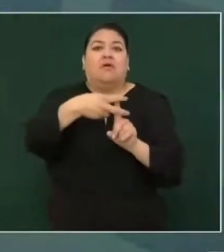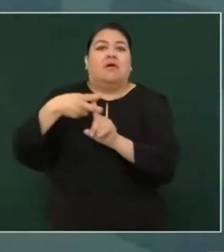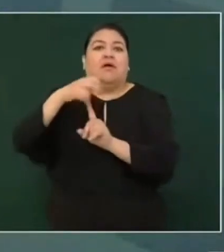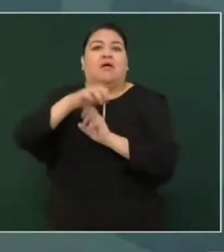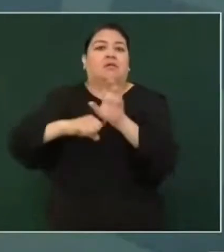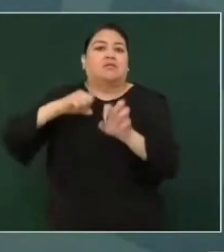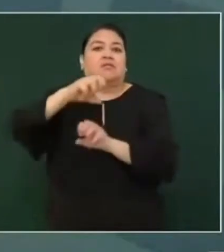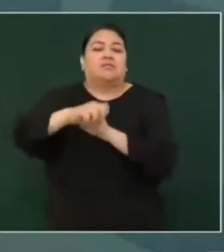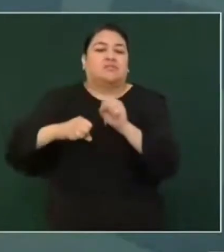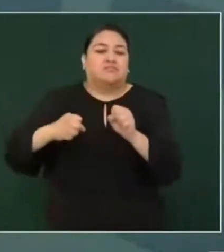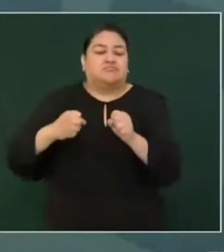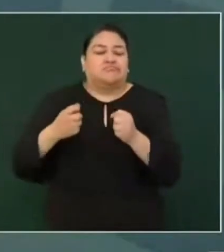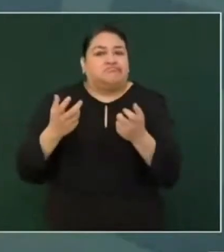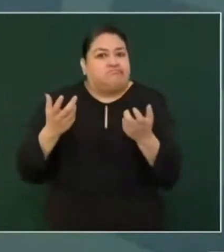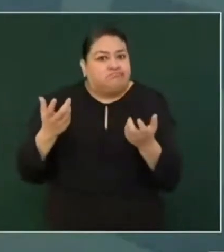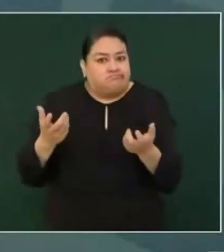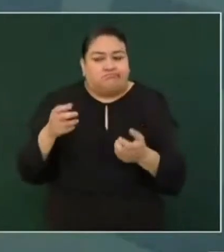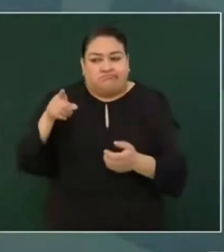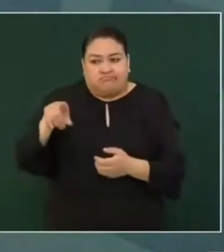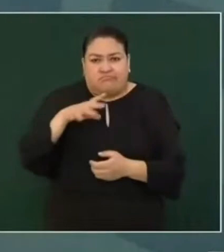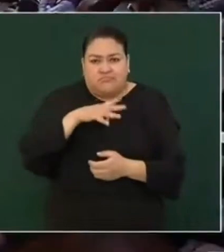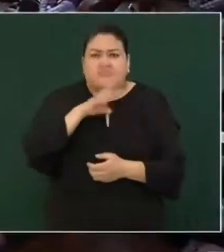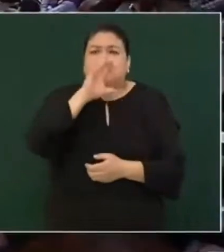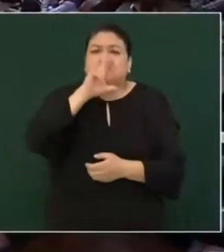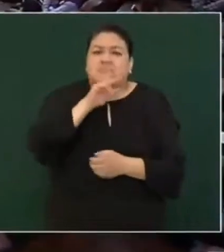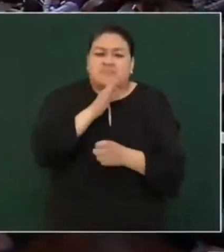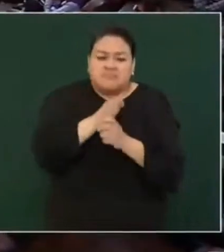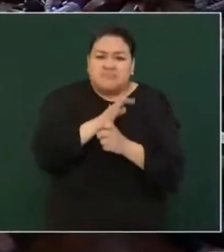si existe esta opción,